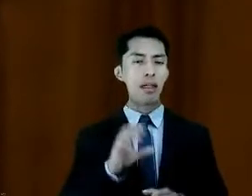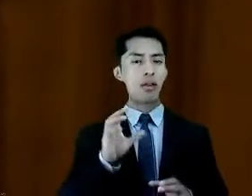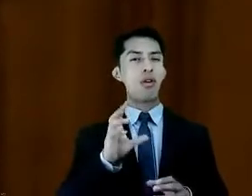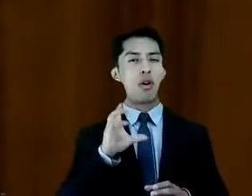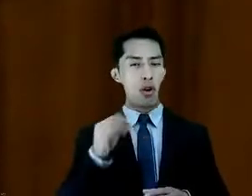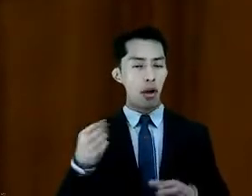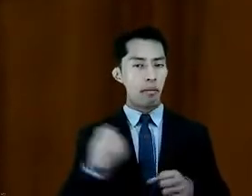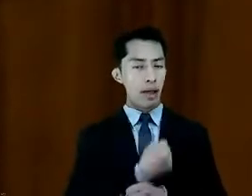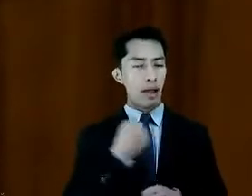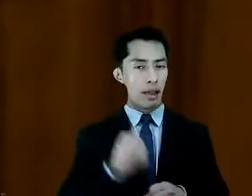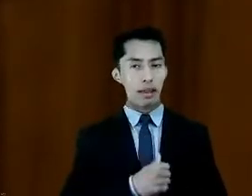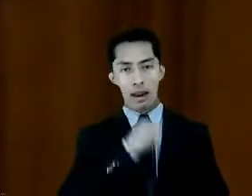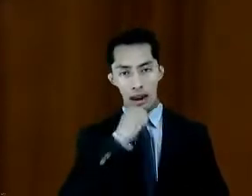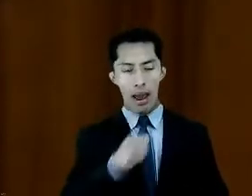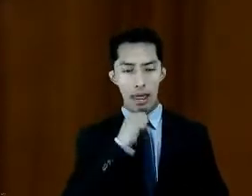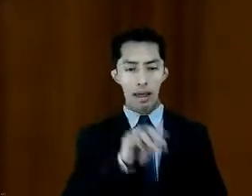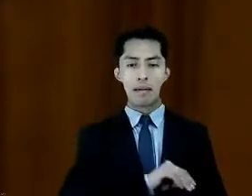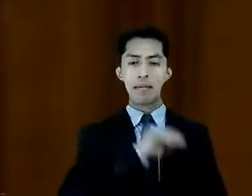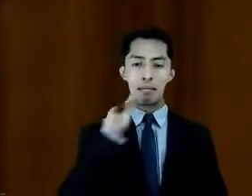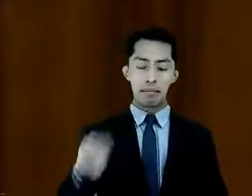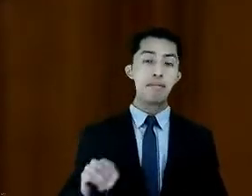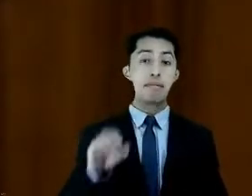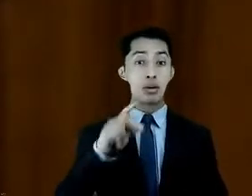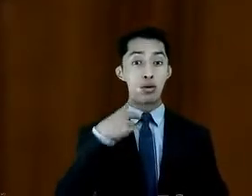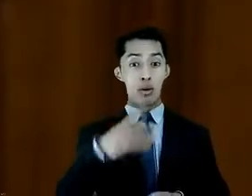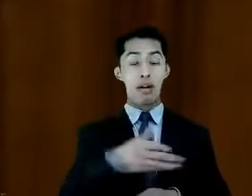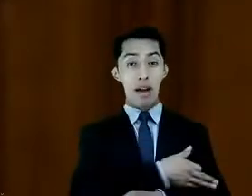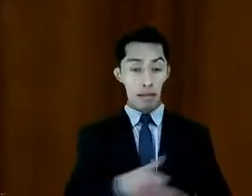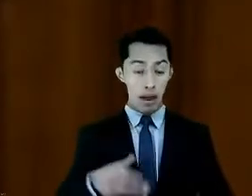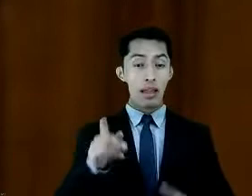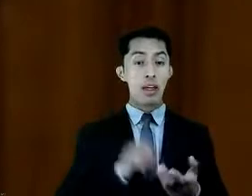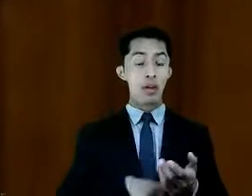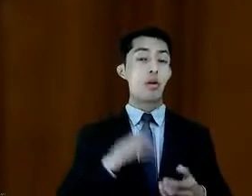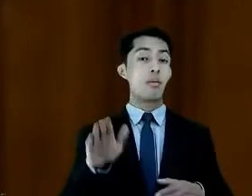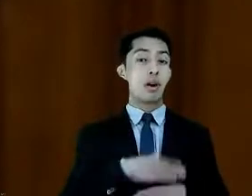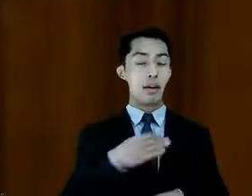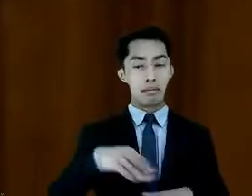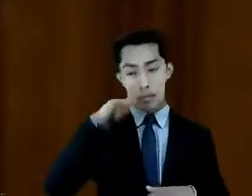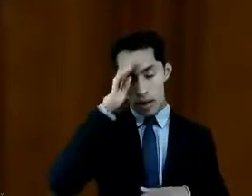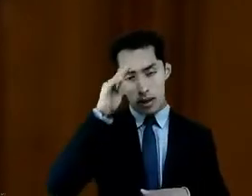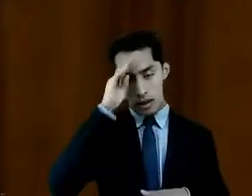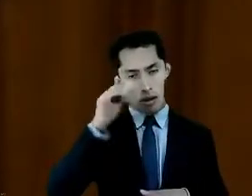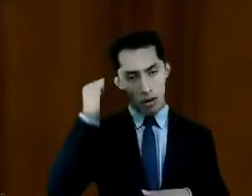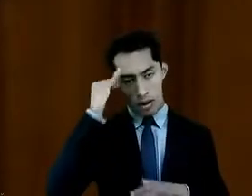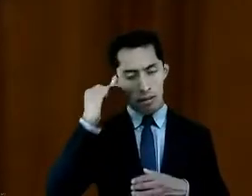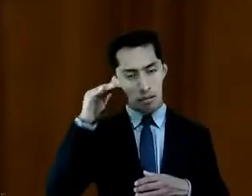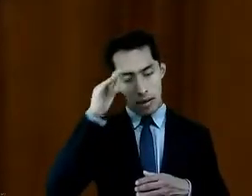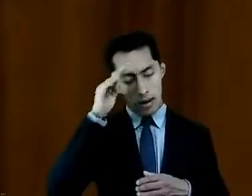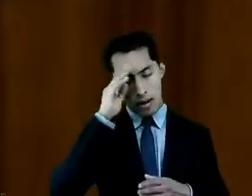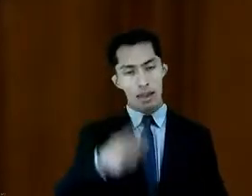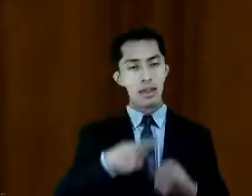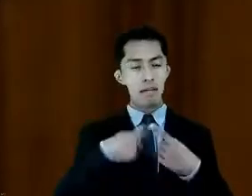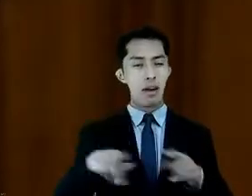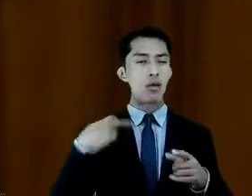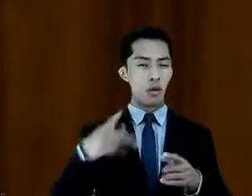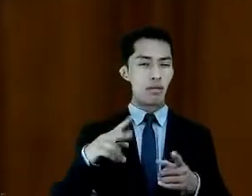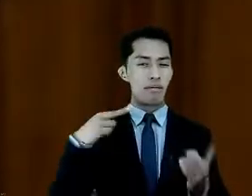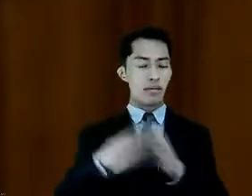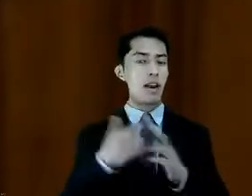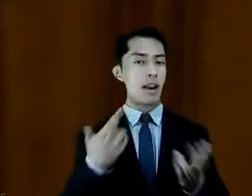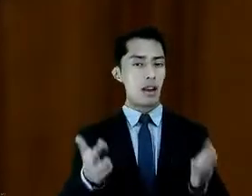maltrato, justamente hasta de la propia familia por pensar diferente desde la perspectiva